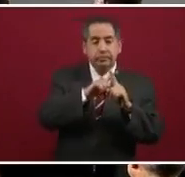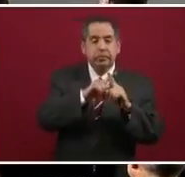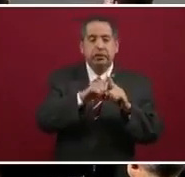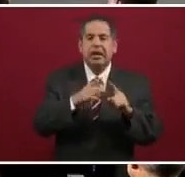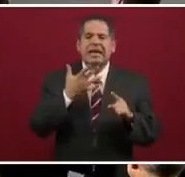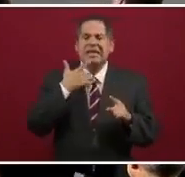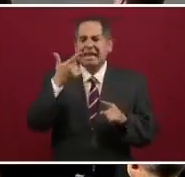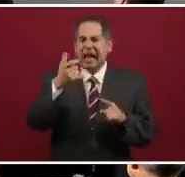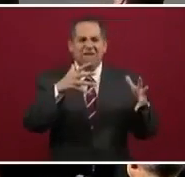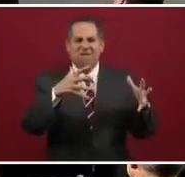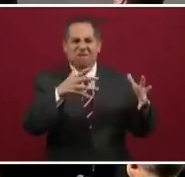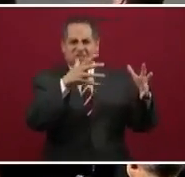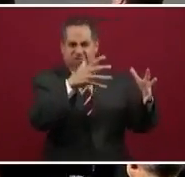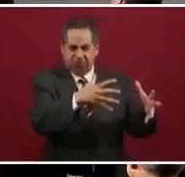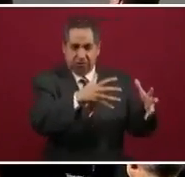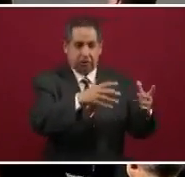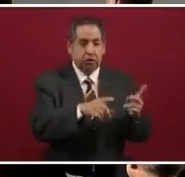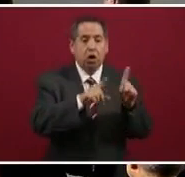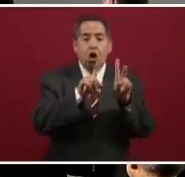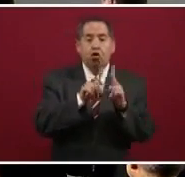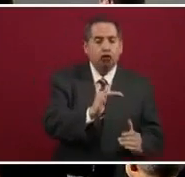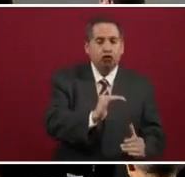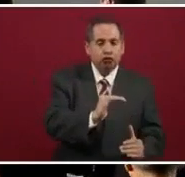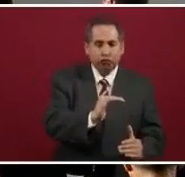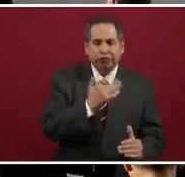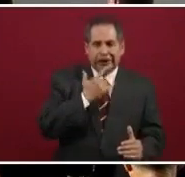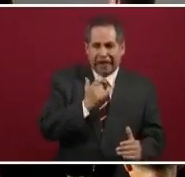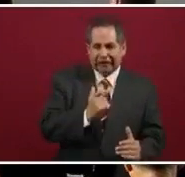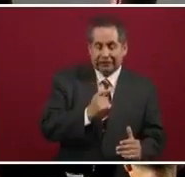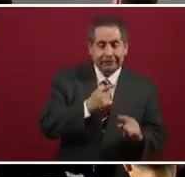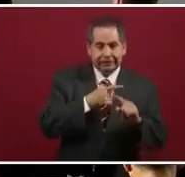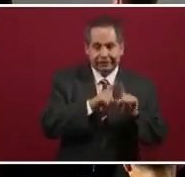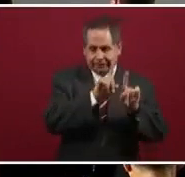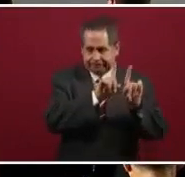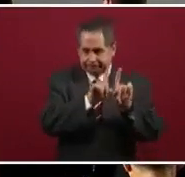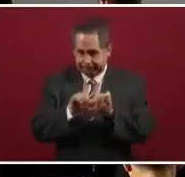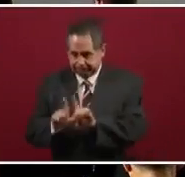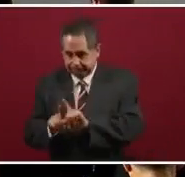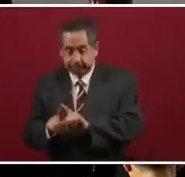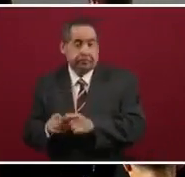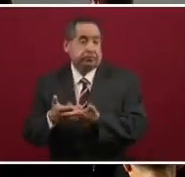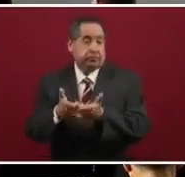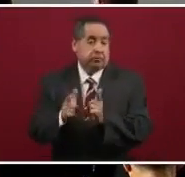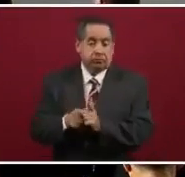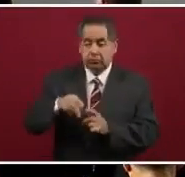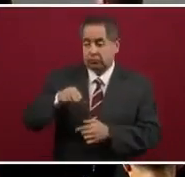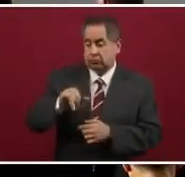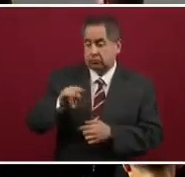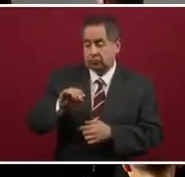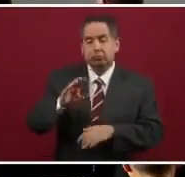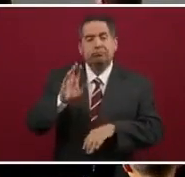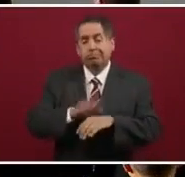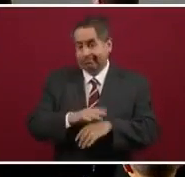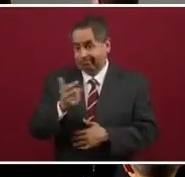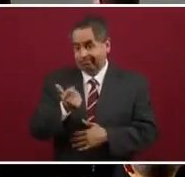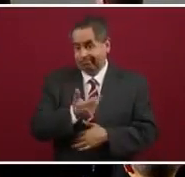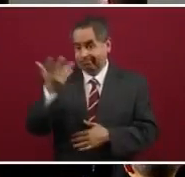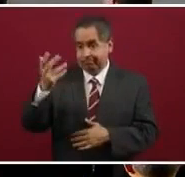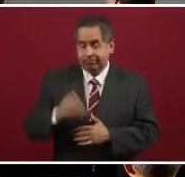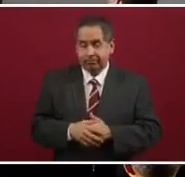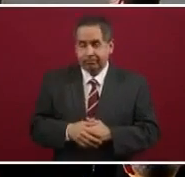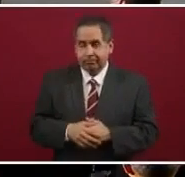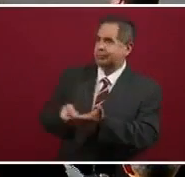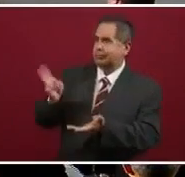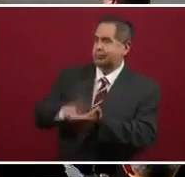estacionario, los que tienen solo una barra, es porque solo venden estacionarios. Y el Grupo Nieto sí es de los tres que dan más caro en el país. Entonces, el